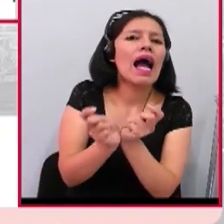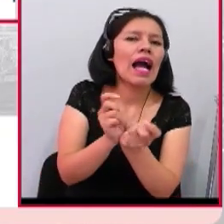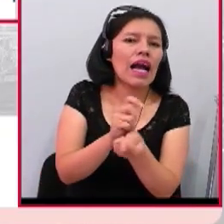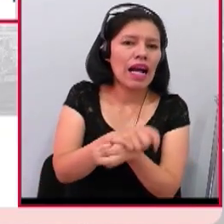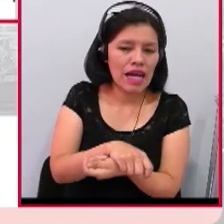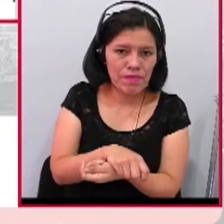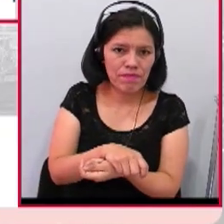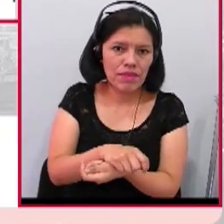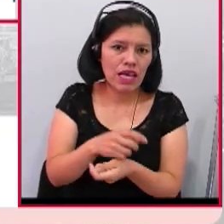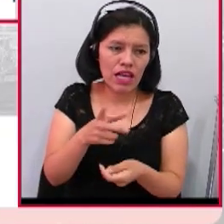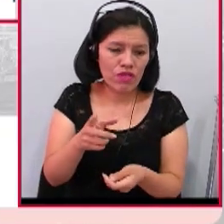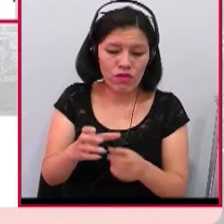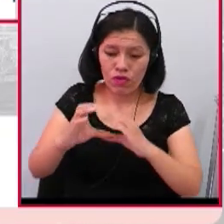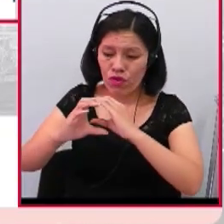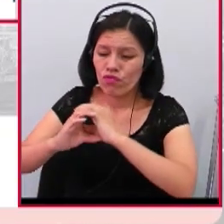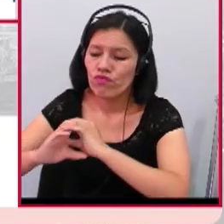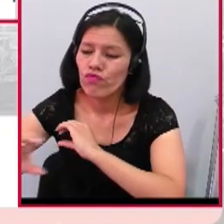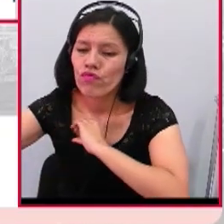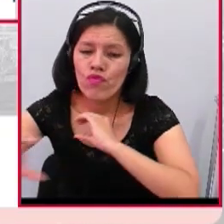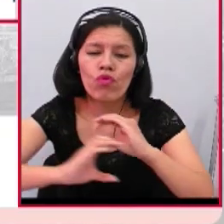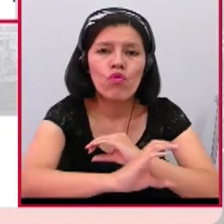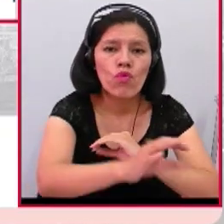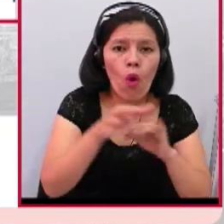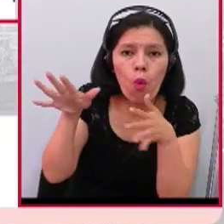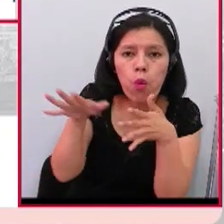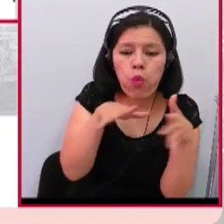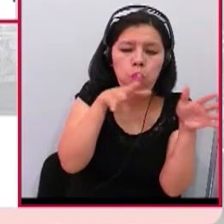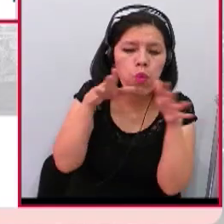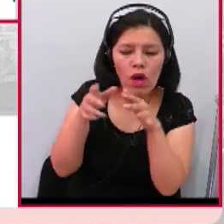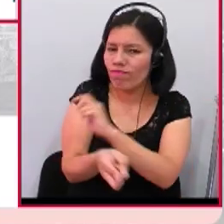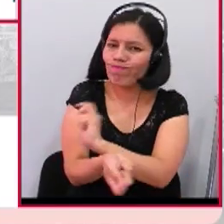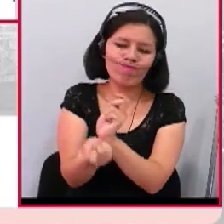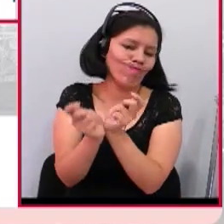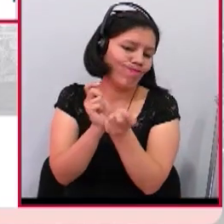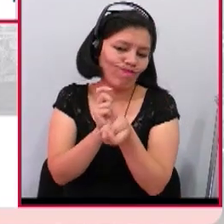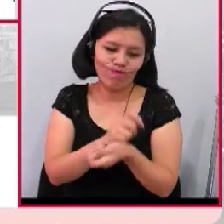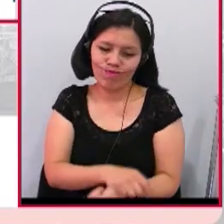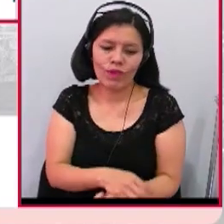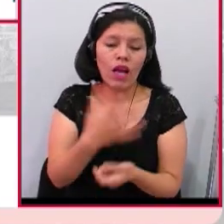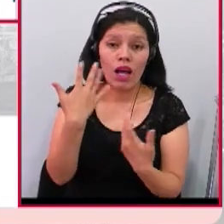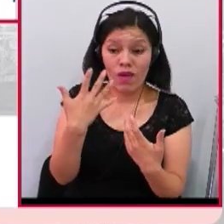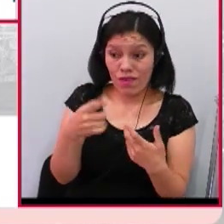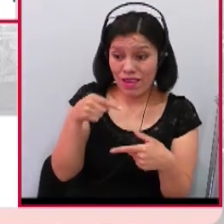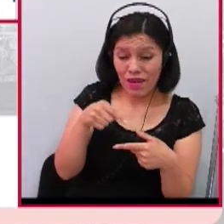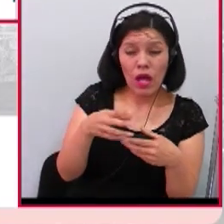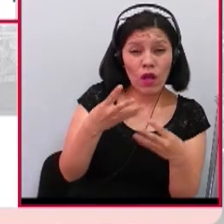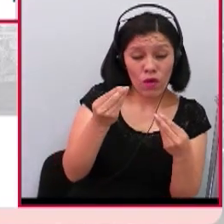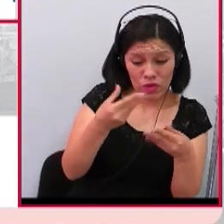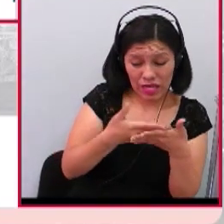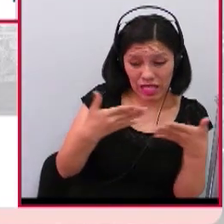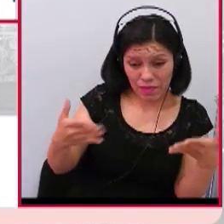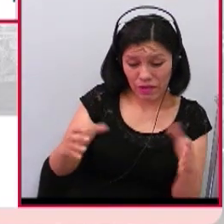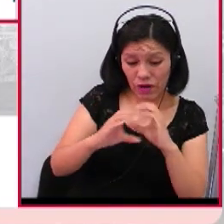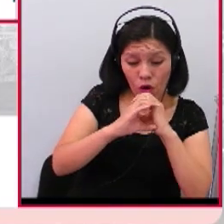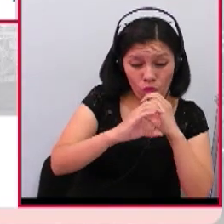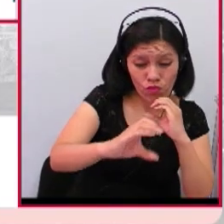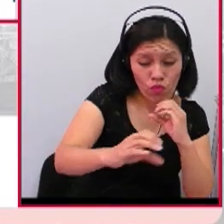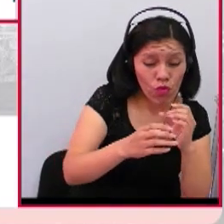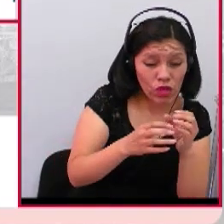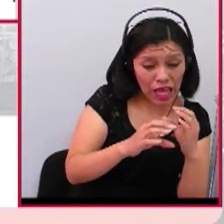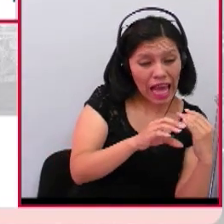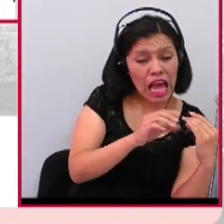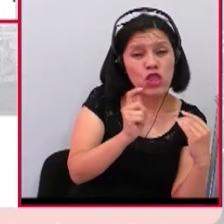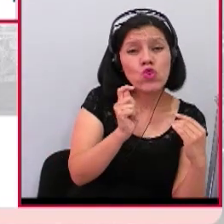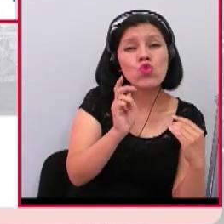las toberas, ahora ingresamos a 41, con lo cual la optimización de los elementos que ingresamos por la tobera es mejor. La eficiencia se